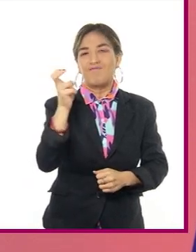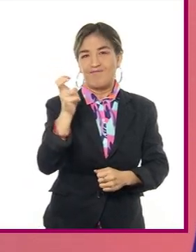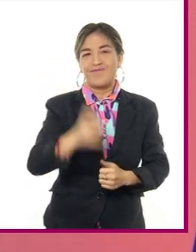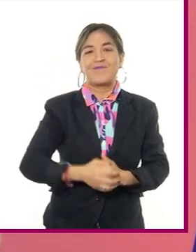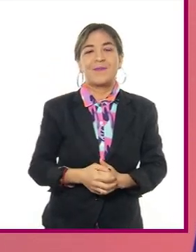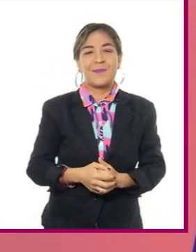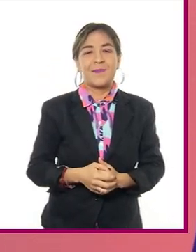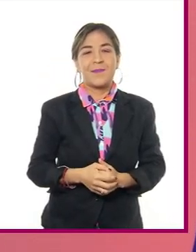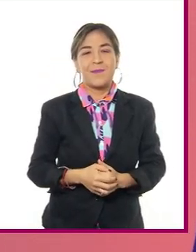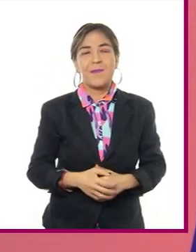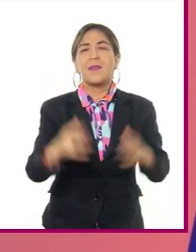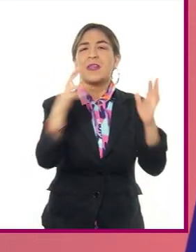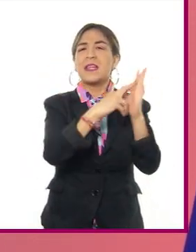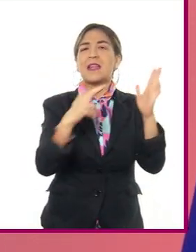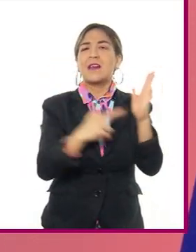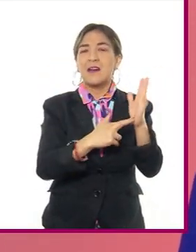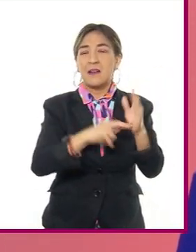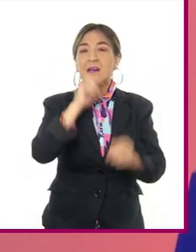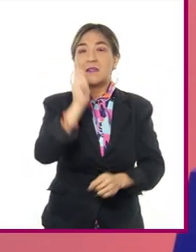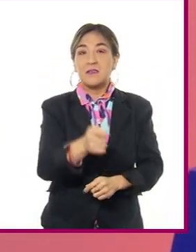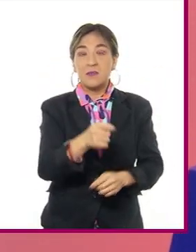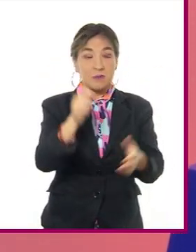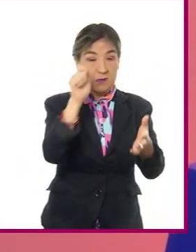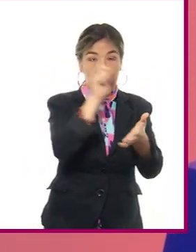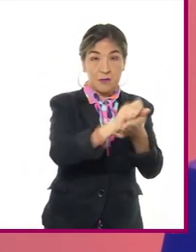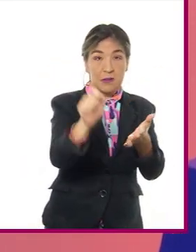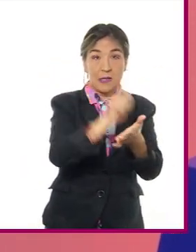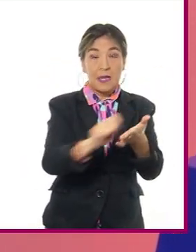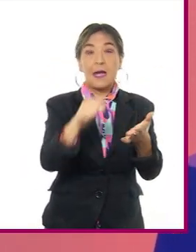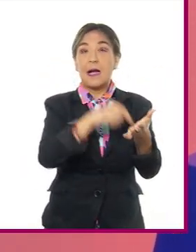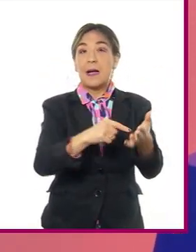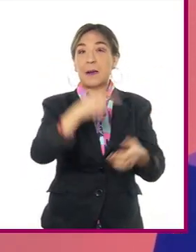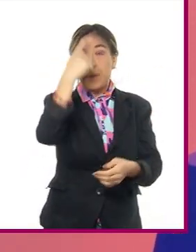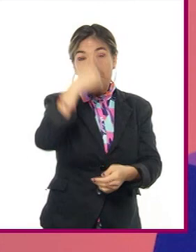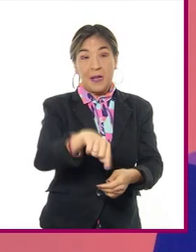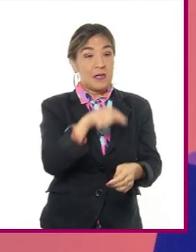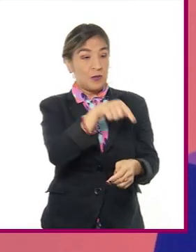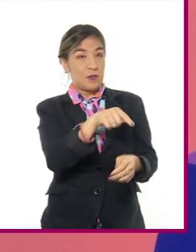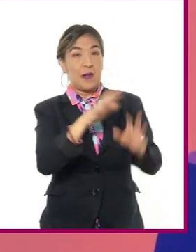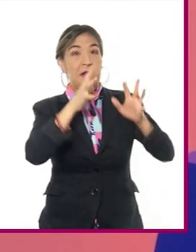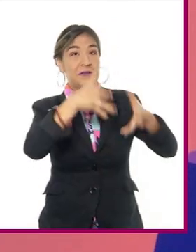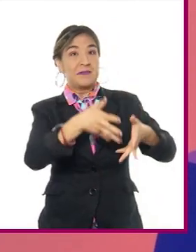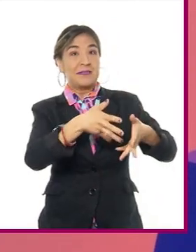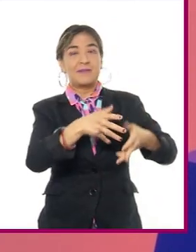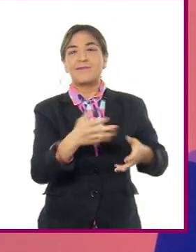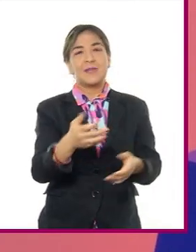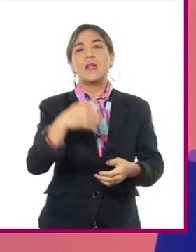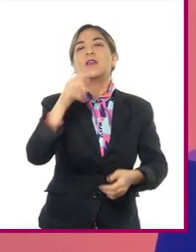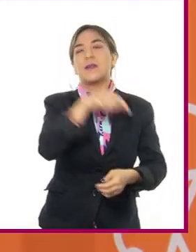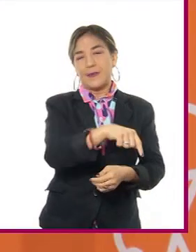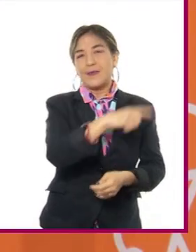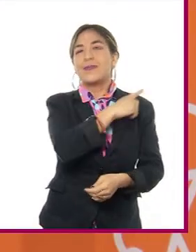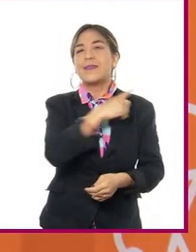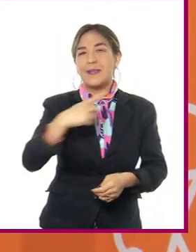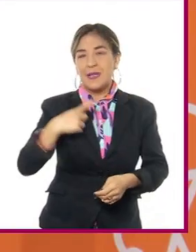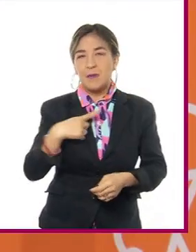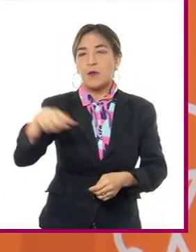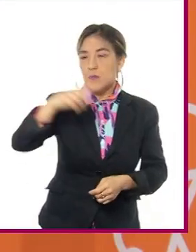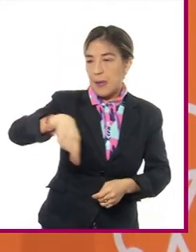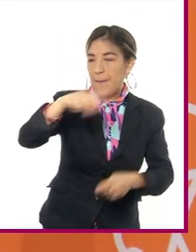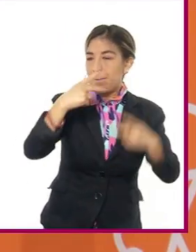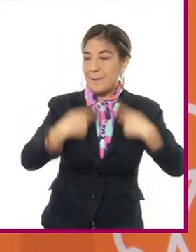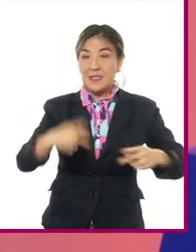Exactamente. Los reglamentos no son textos que existen por sí mismos, sino que justamente para que